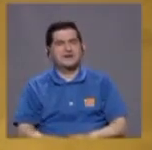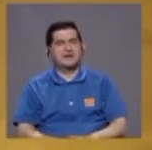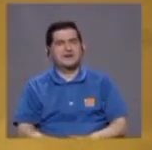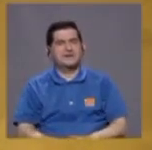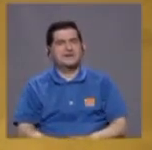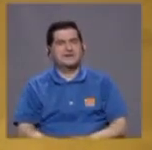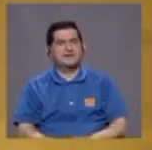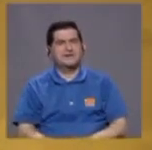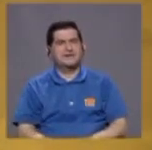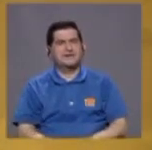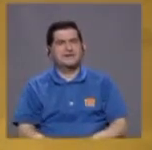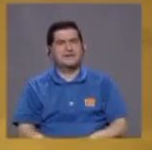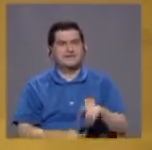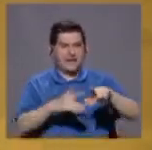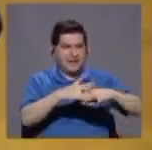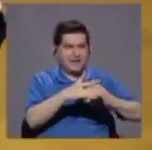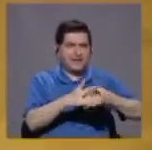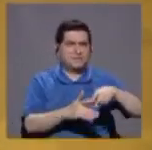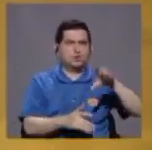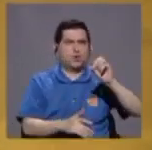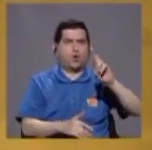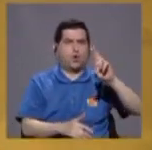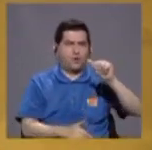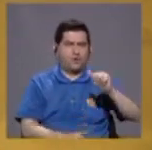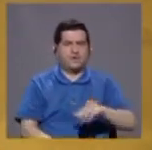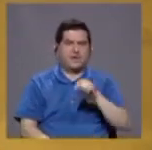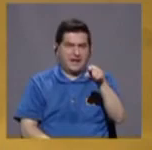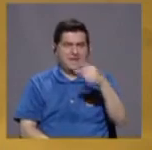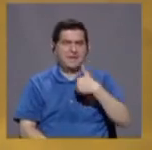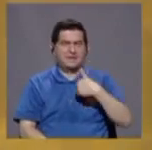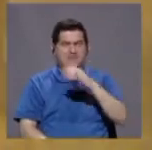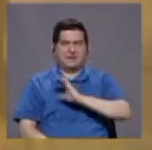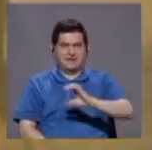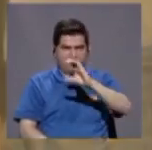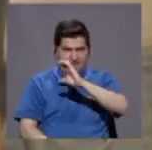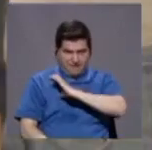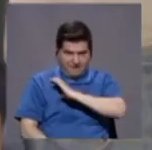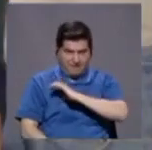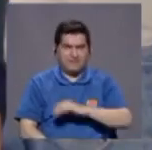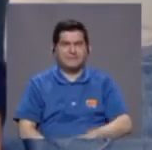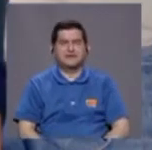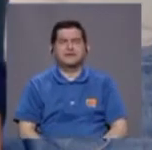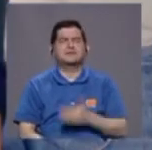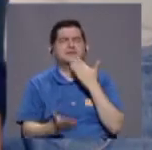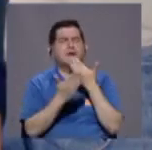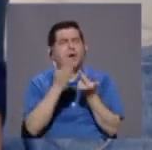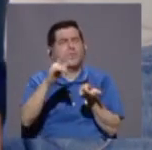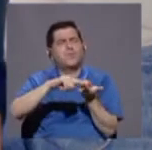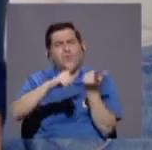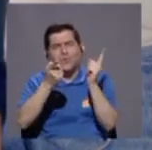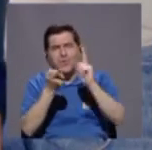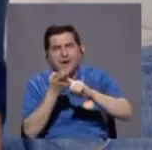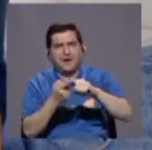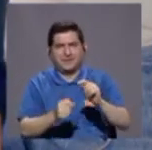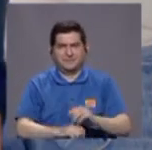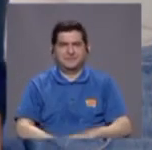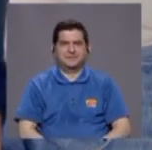y tenía esa característica de ser muy buen amigo. Yo